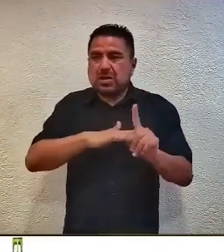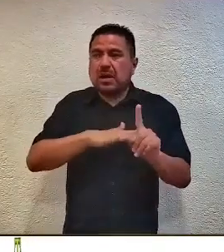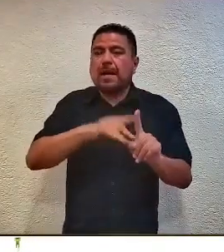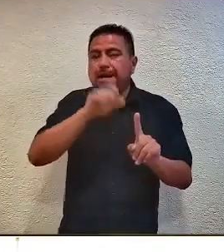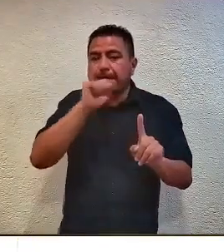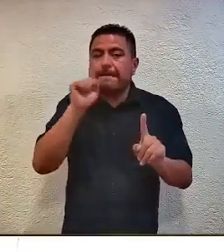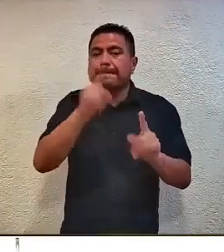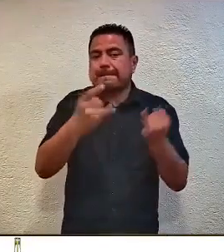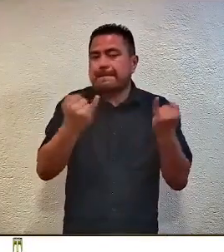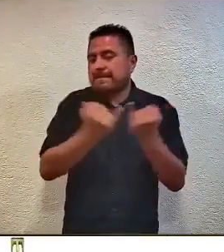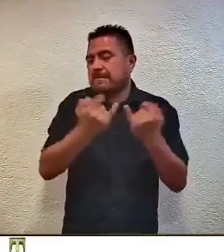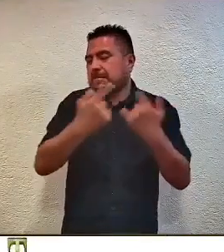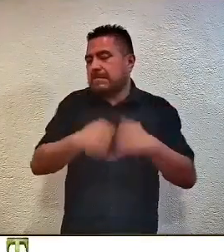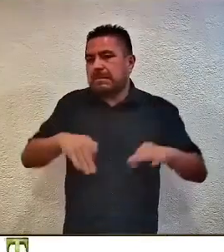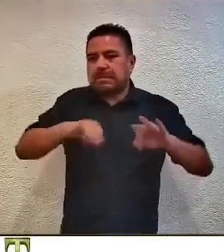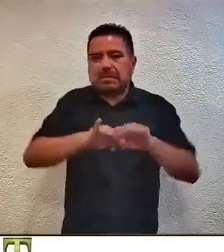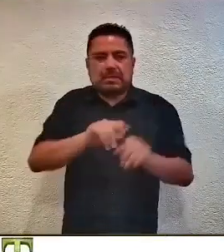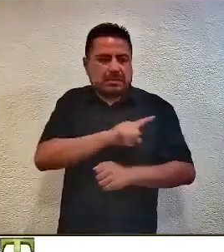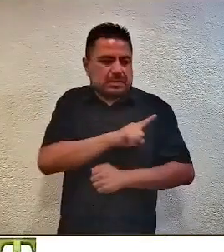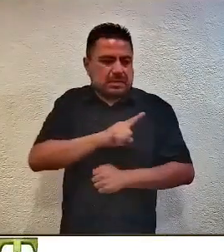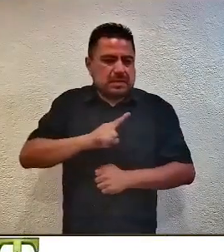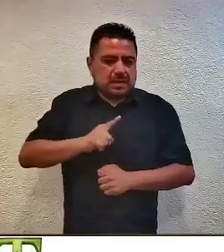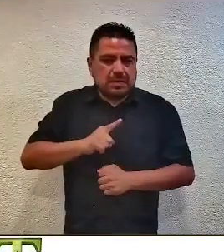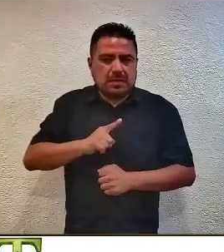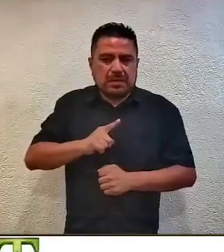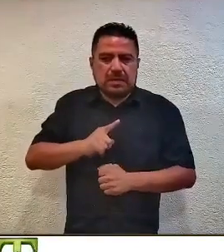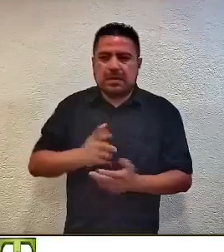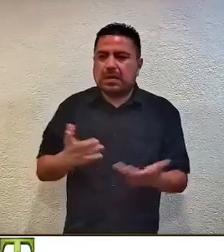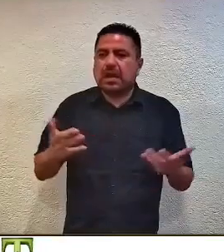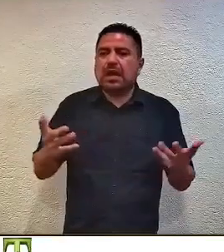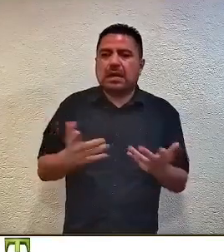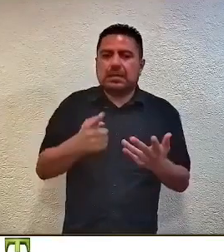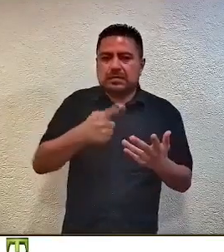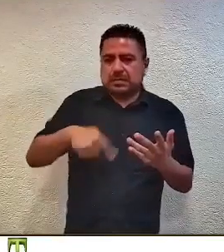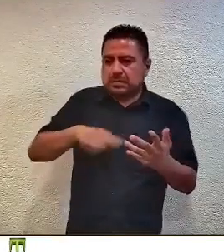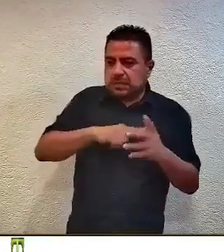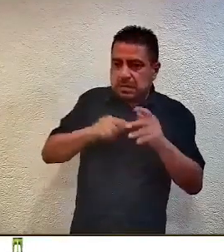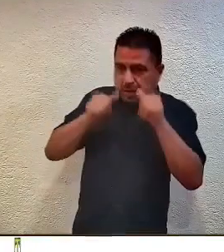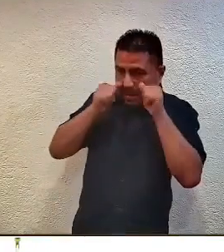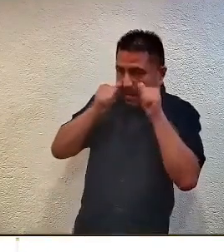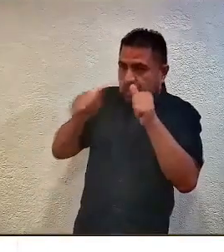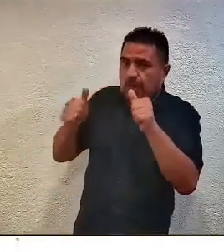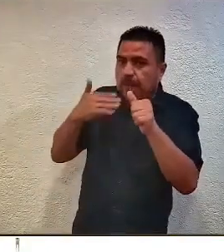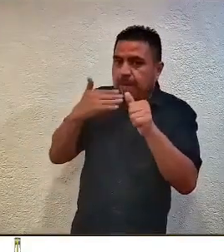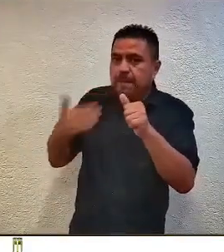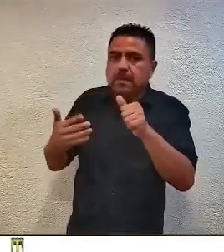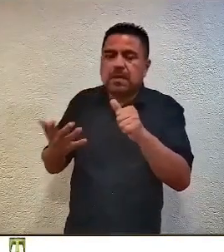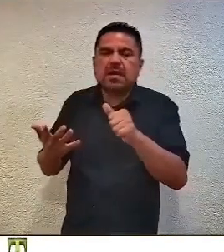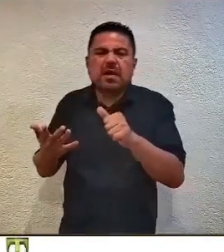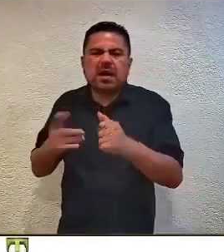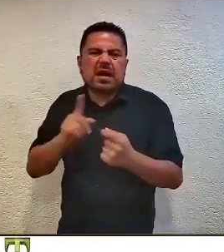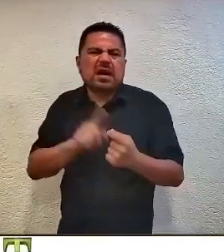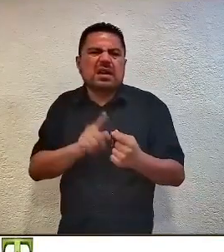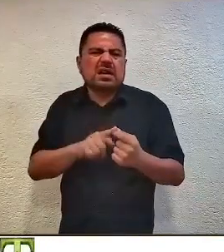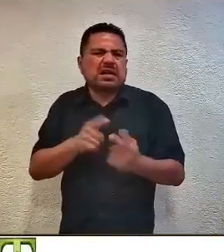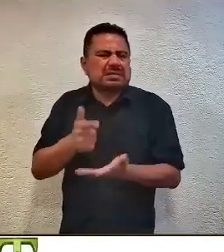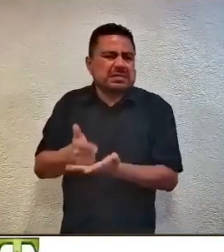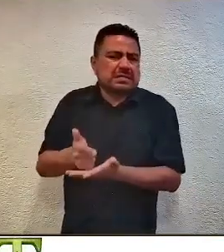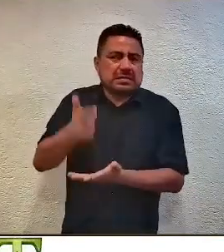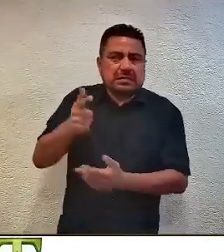también es importante hacer caso omiso a la